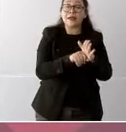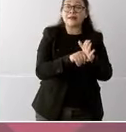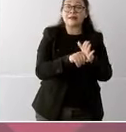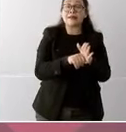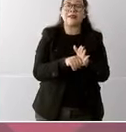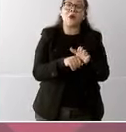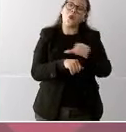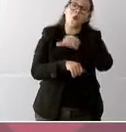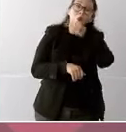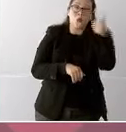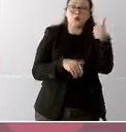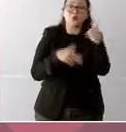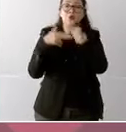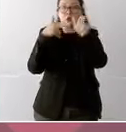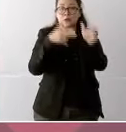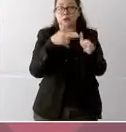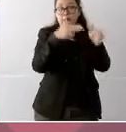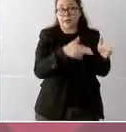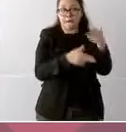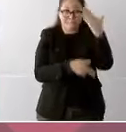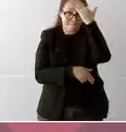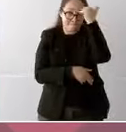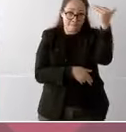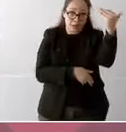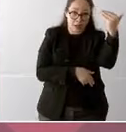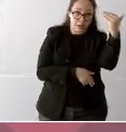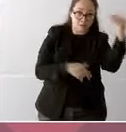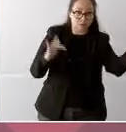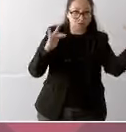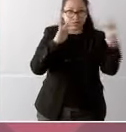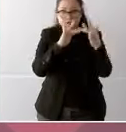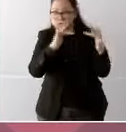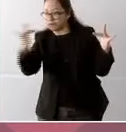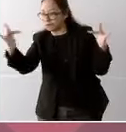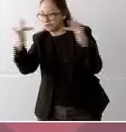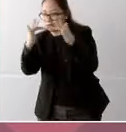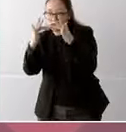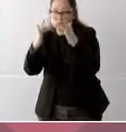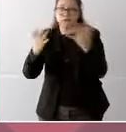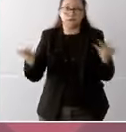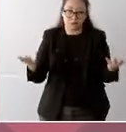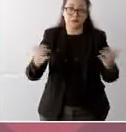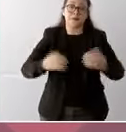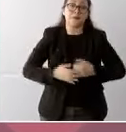Maya. O sea, en el caso de carga